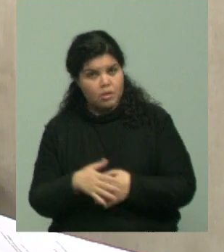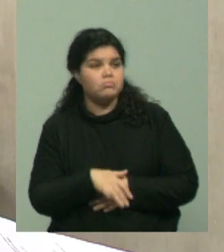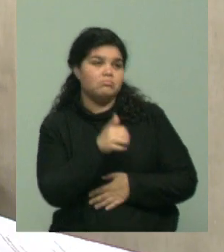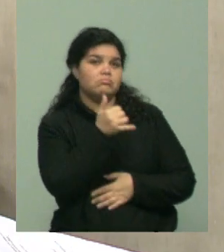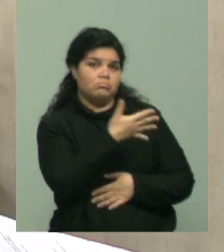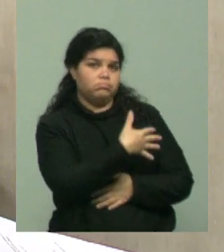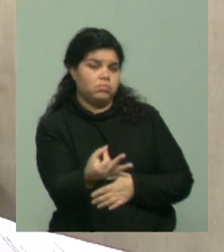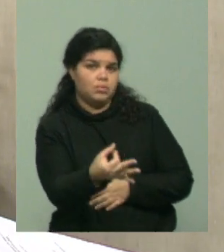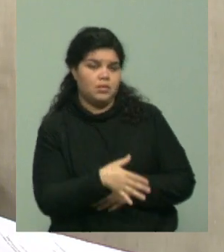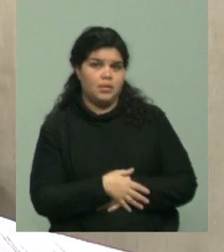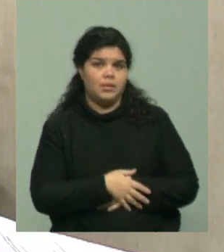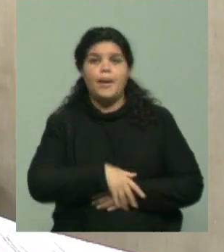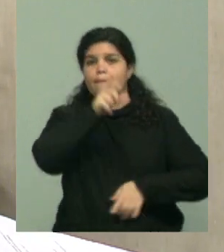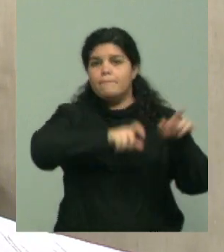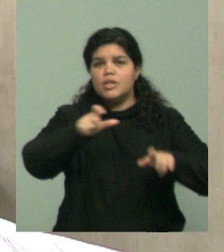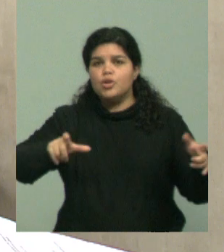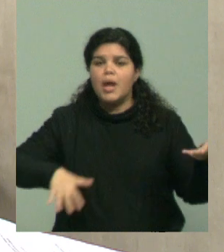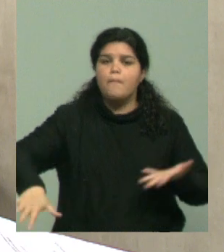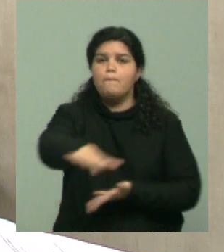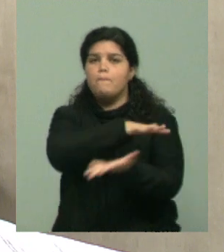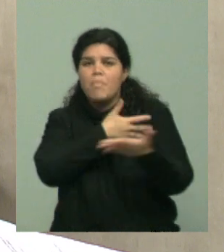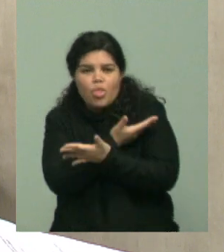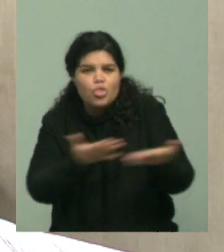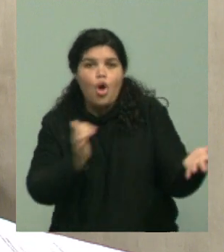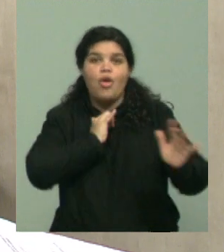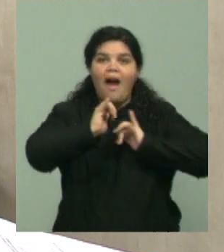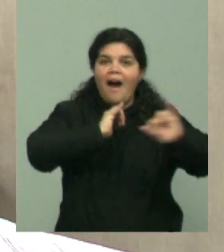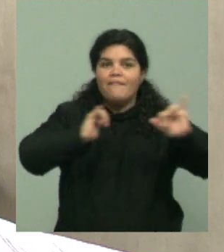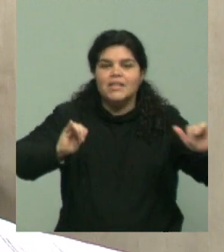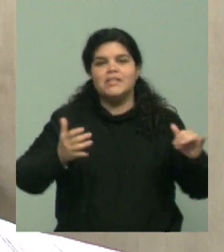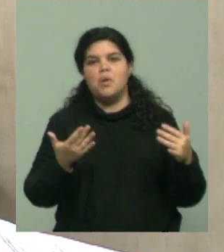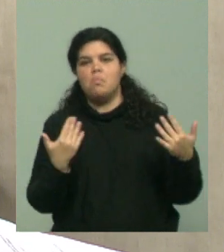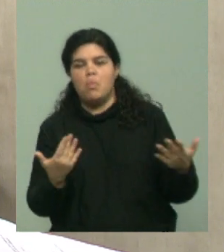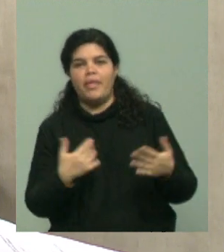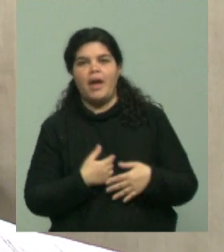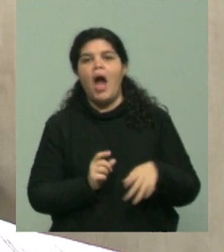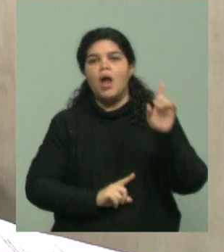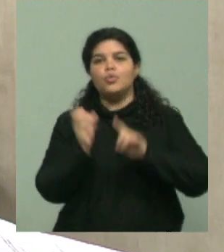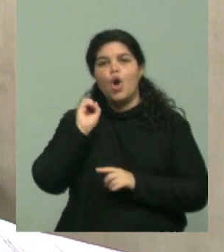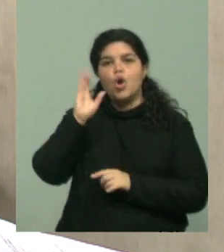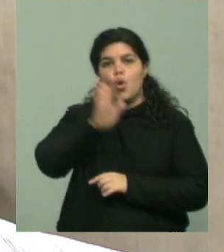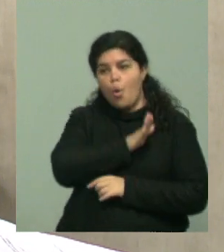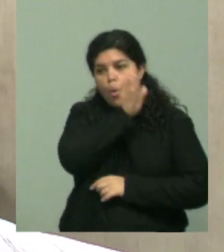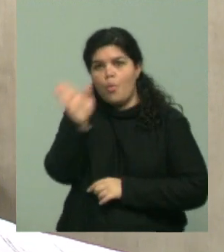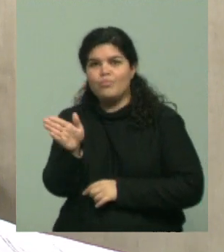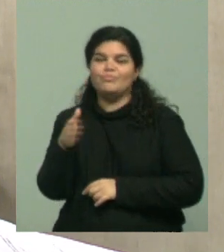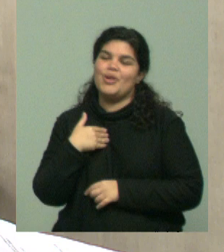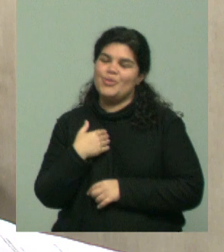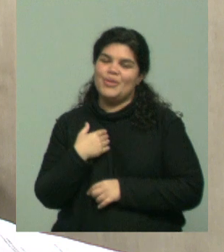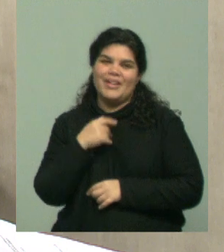Los invitamos a toda la población de Mendoza para que, ya sea en su barrio, los que puedan venir acá al club, va a ser un privilegio porque,